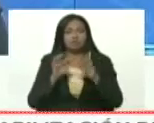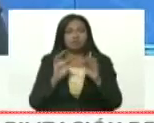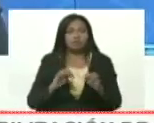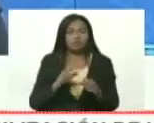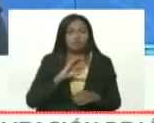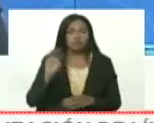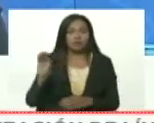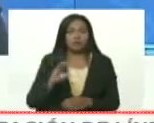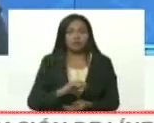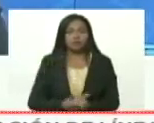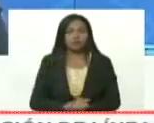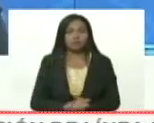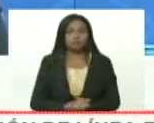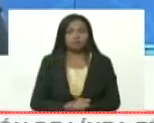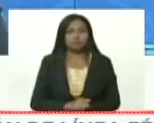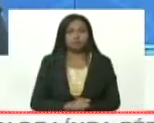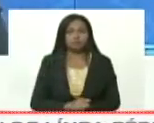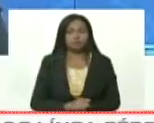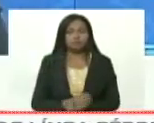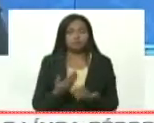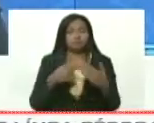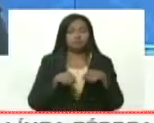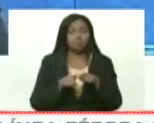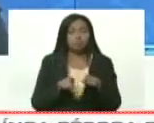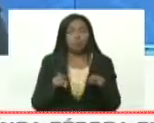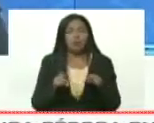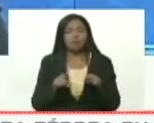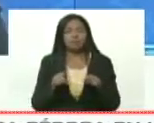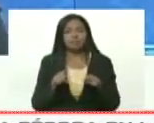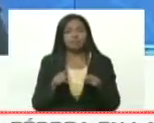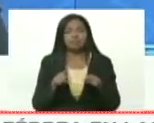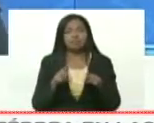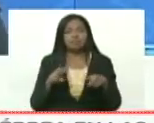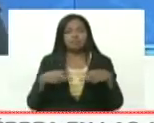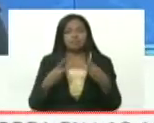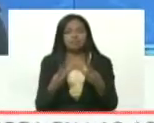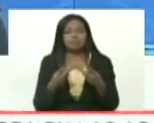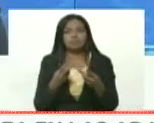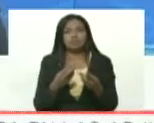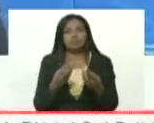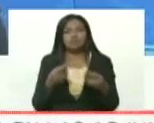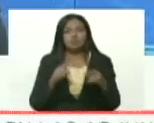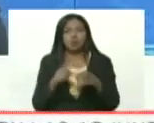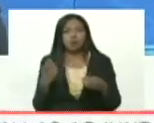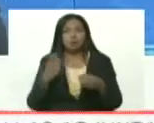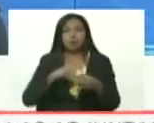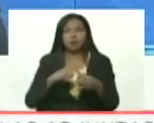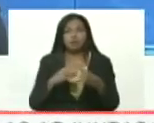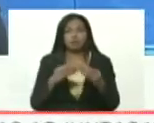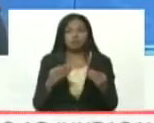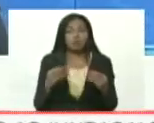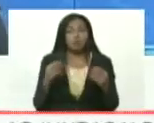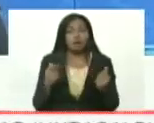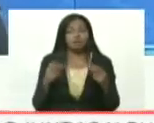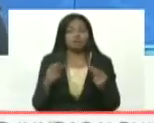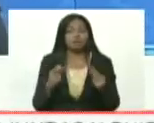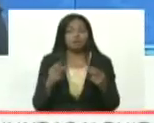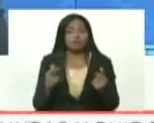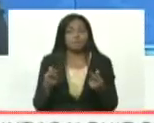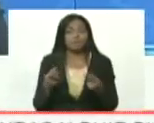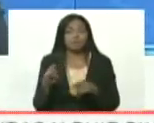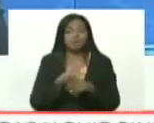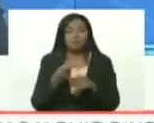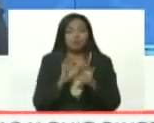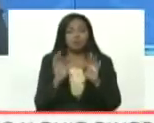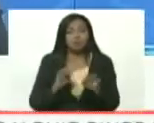país, a través del Plan Nacional de Ciencia e Innovación, a incorporarnos activamente en la